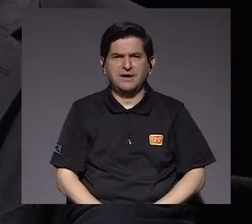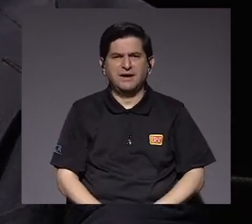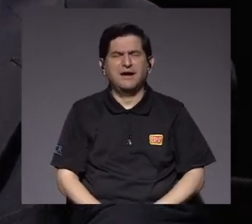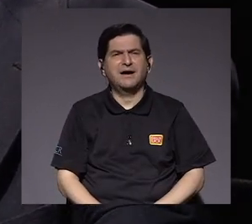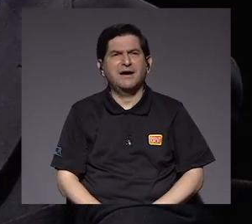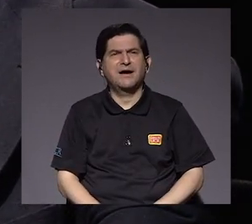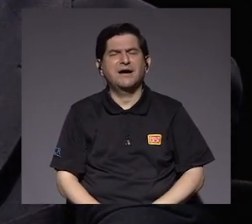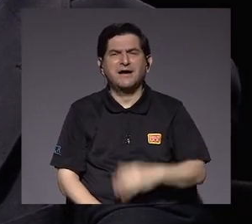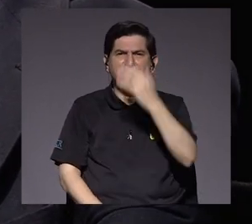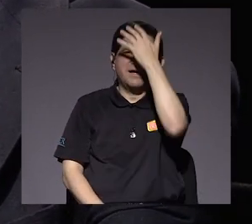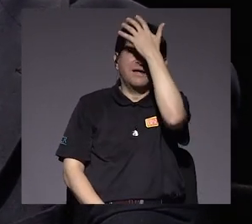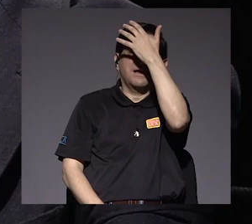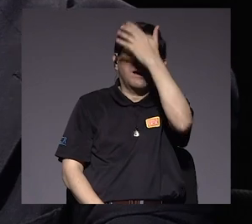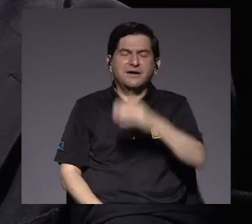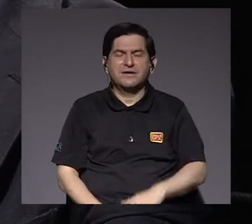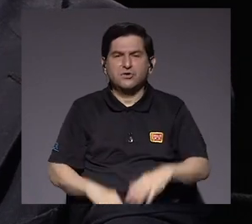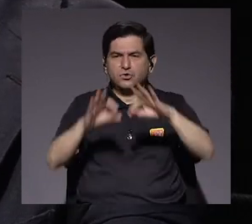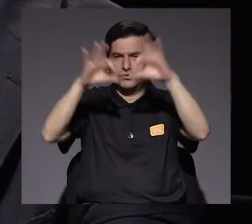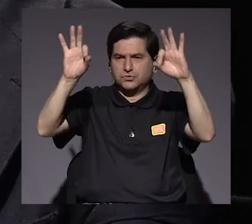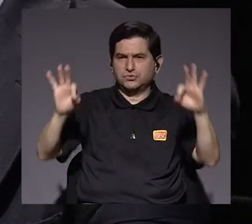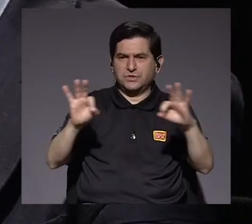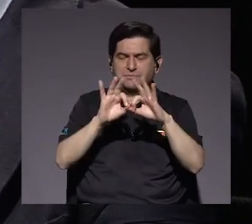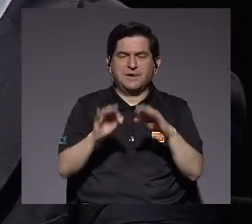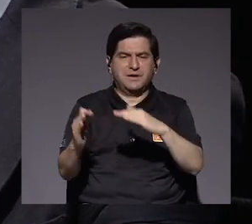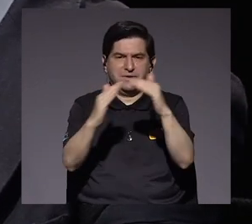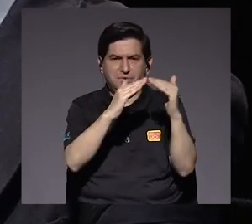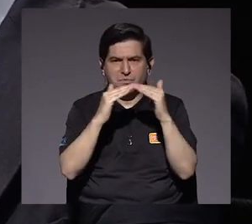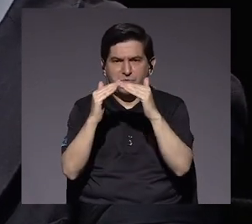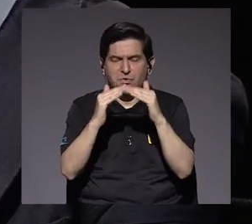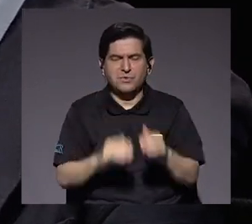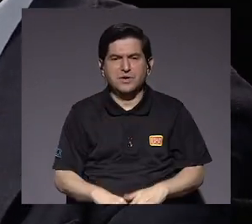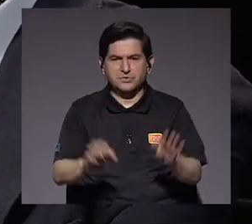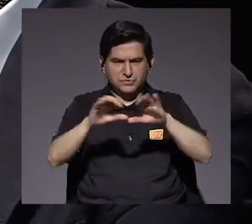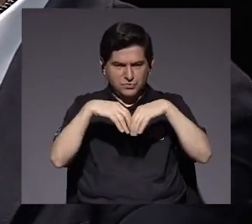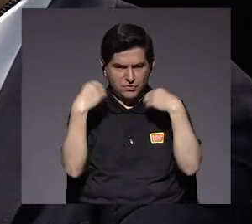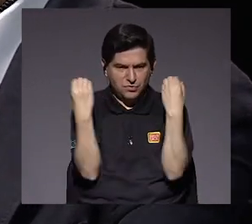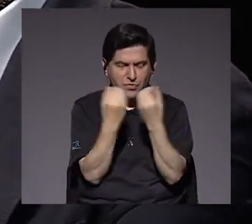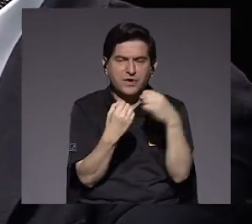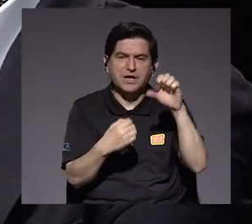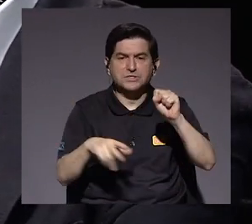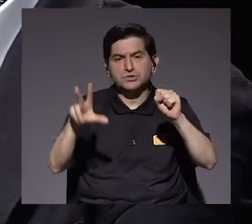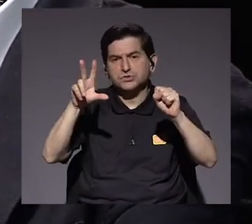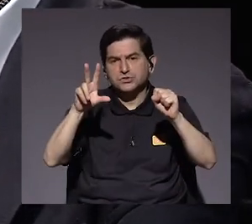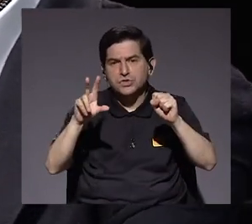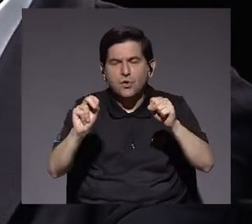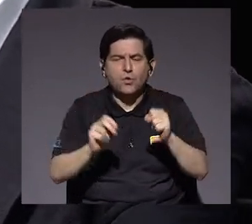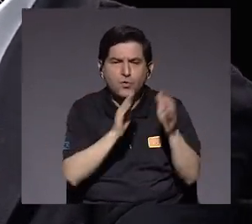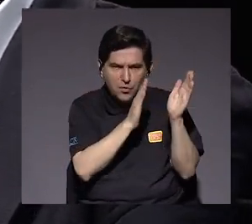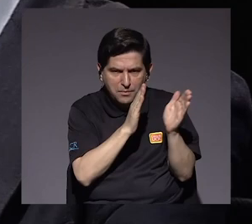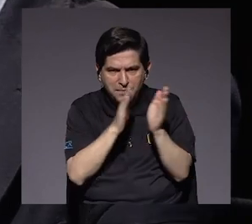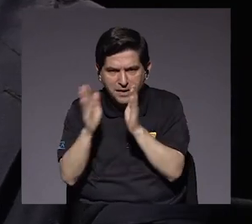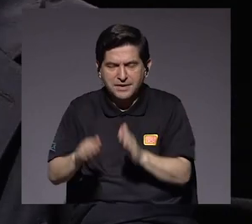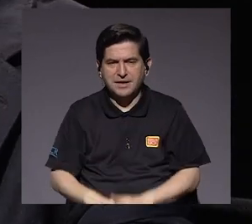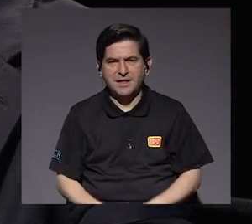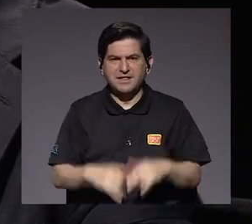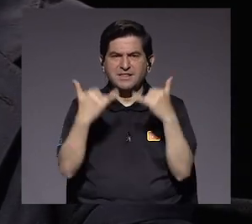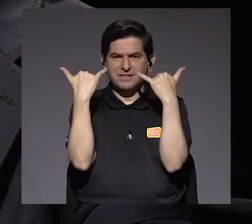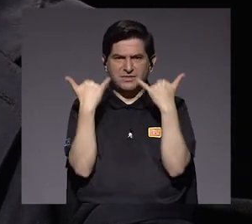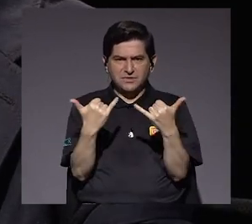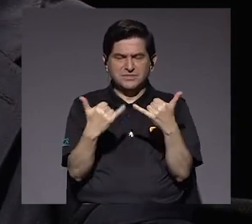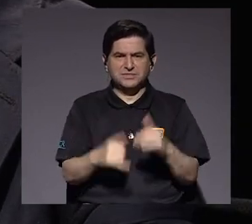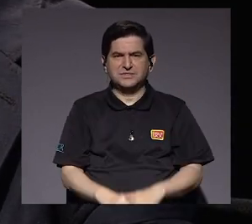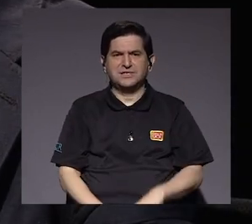ante una población que orquestadamente, organizadamente o no, con otros intereses o no, pierde